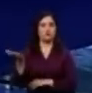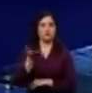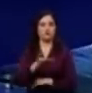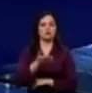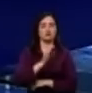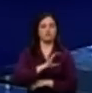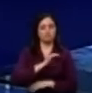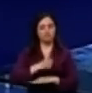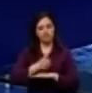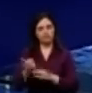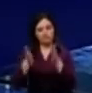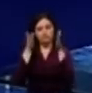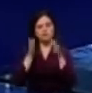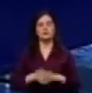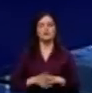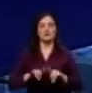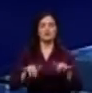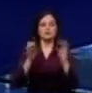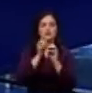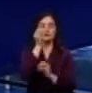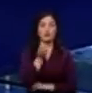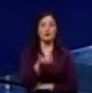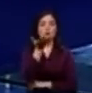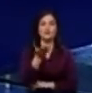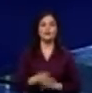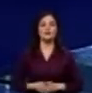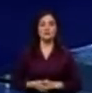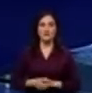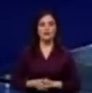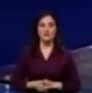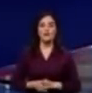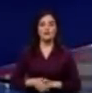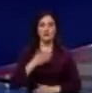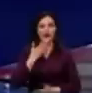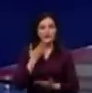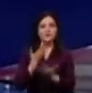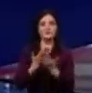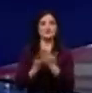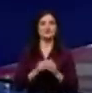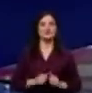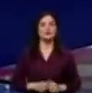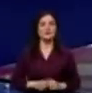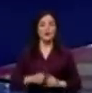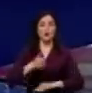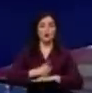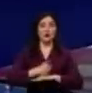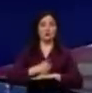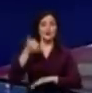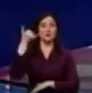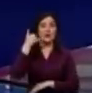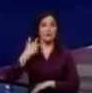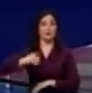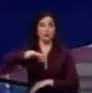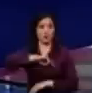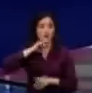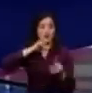por parte de las autoridades. Continúas con más desde estudio. Buenos días. Buenos días, Helen. A ti también muchísimas gracias. Y te cuento que ya la autoridad se acaba de comunicar con nosotros